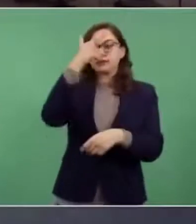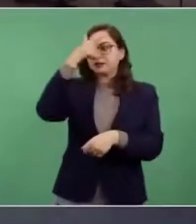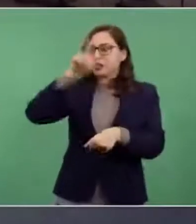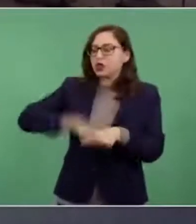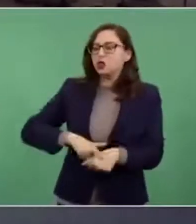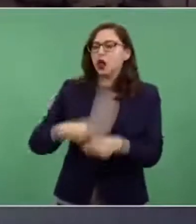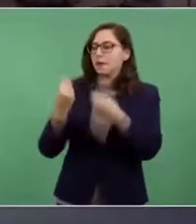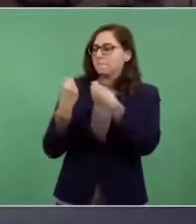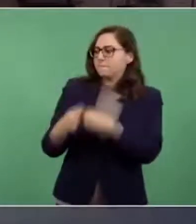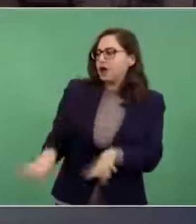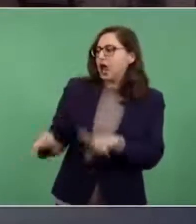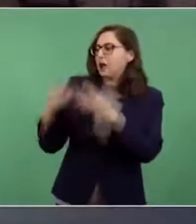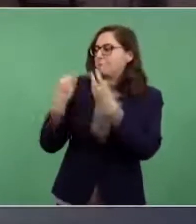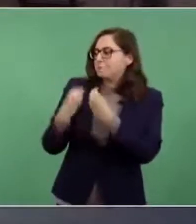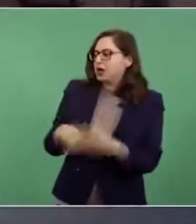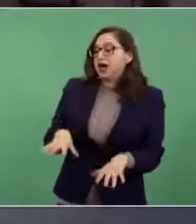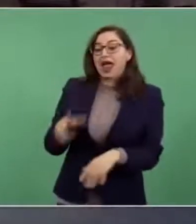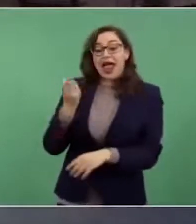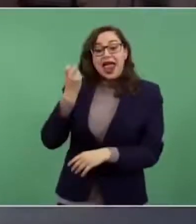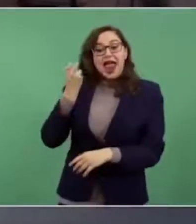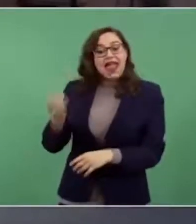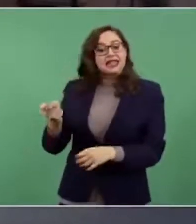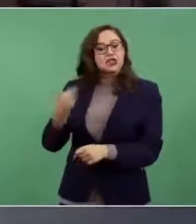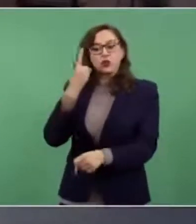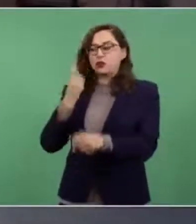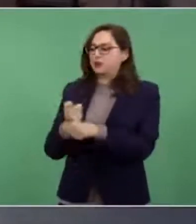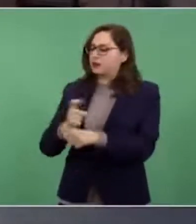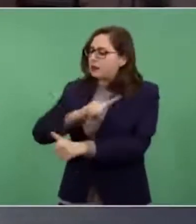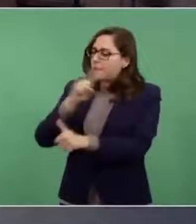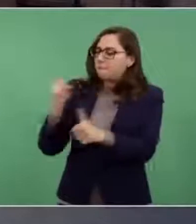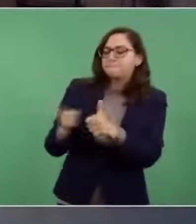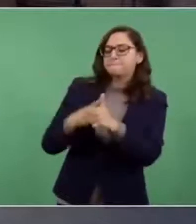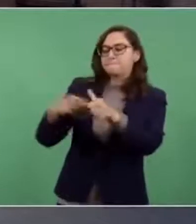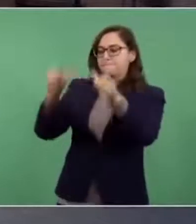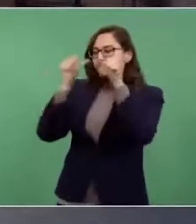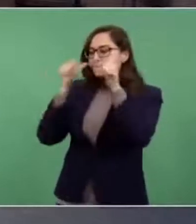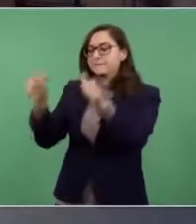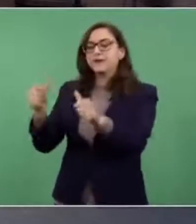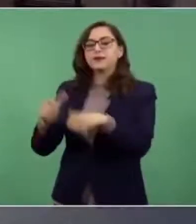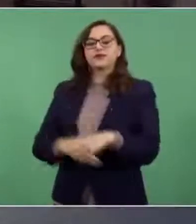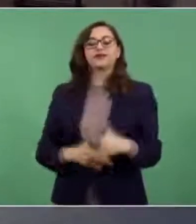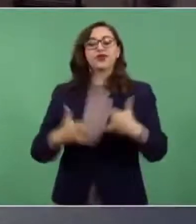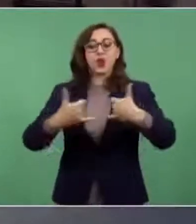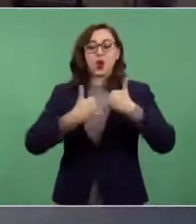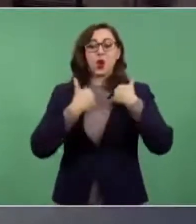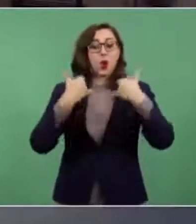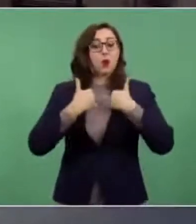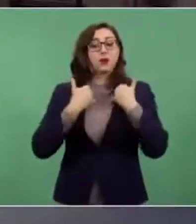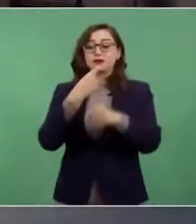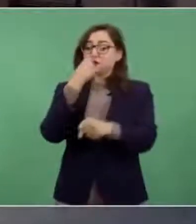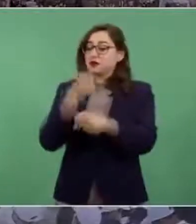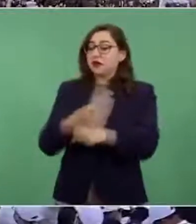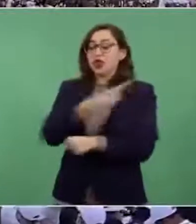eso nos hemos empeñado en atender a los jóvenes. ¡Arriba los jóvenes!